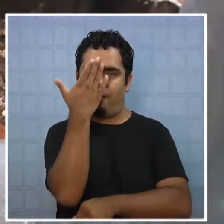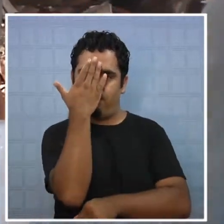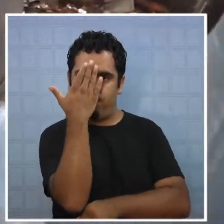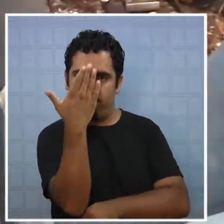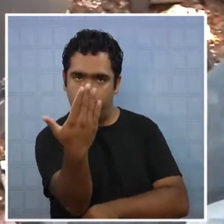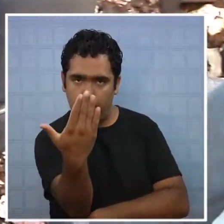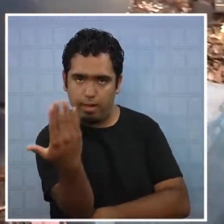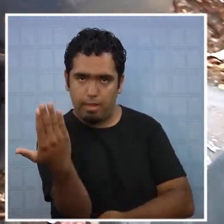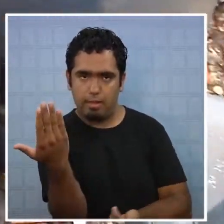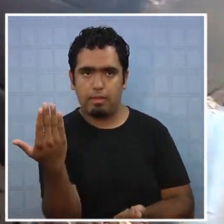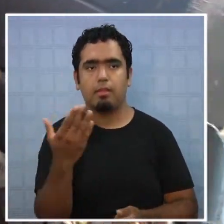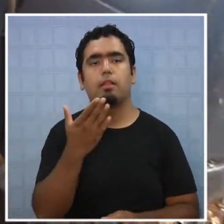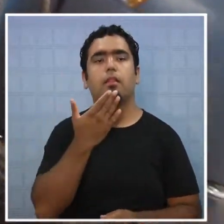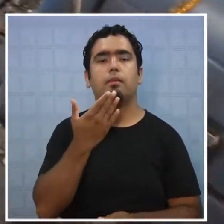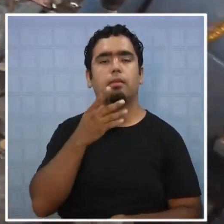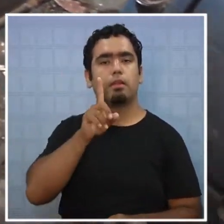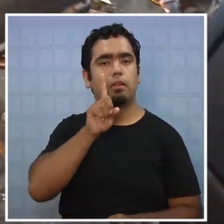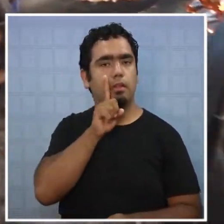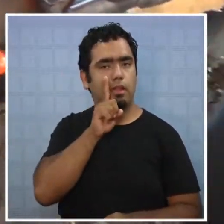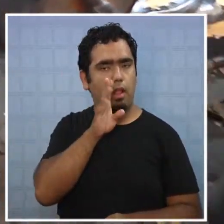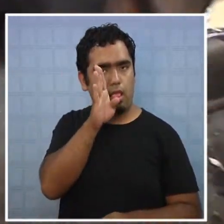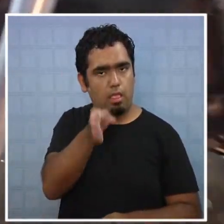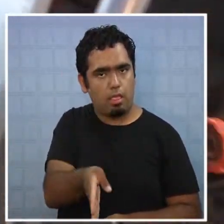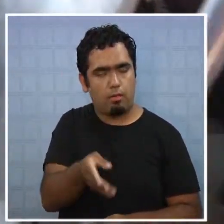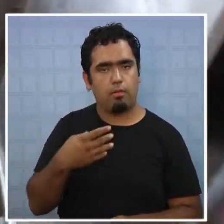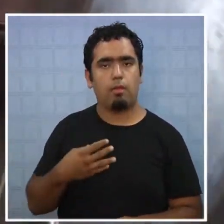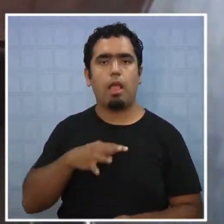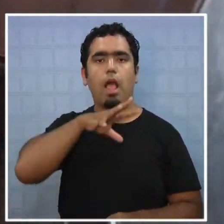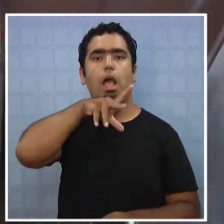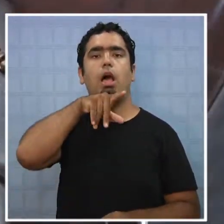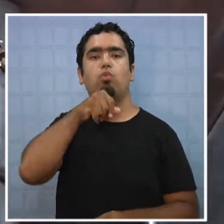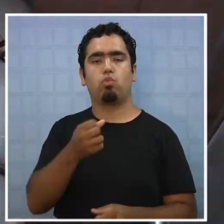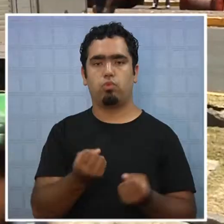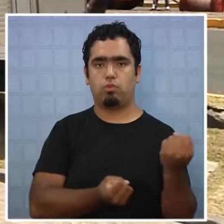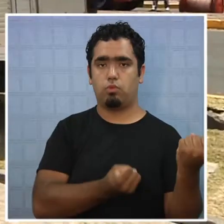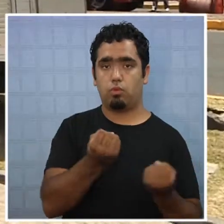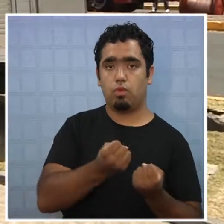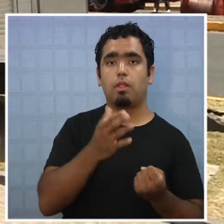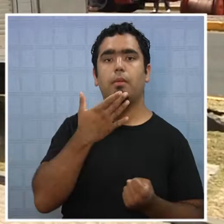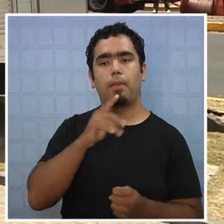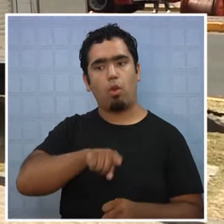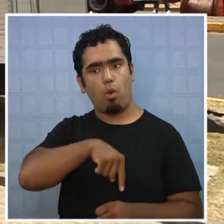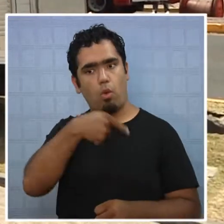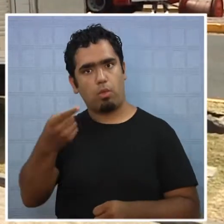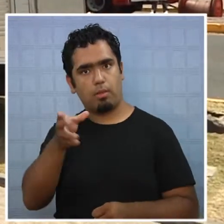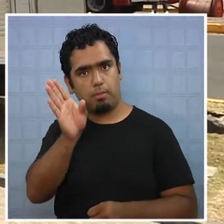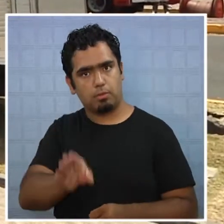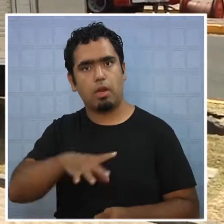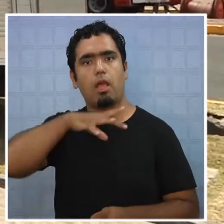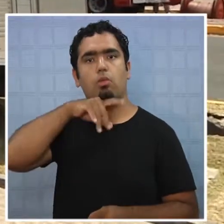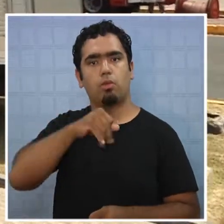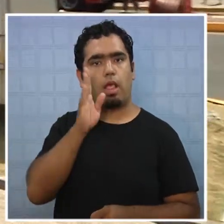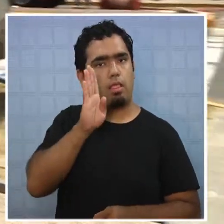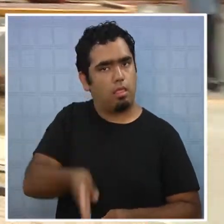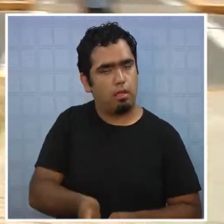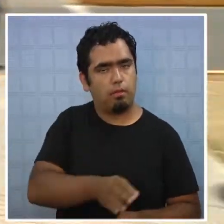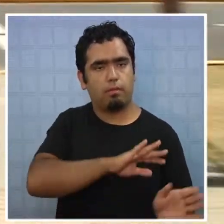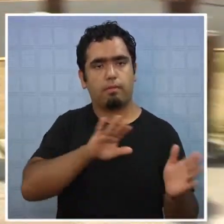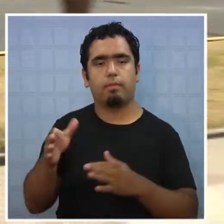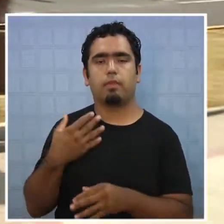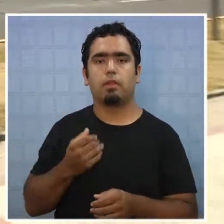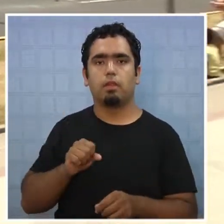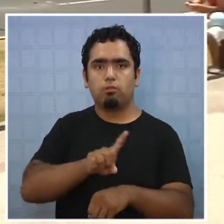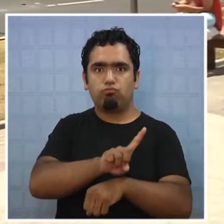los asientos, establece la ley, que tienen que estar mirando hacia el frente, que tienen que tener una persona adulta responsable, aparte del conductor, con los